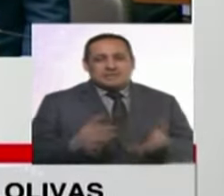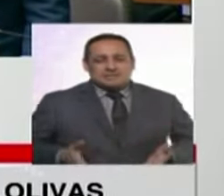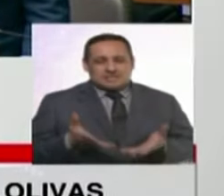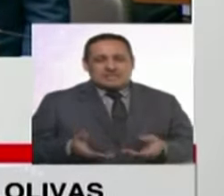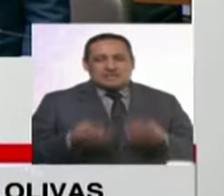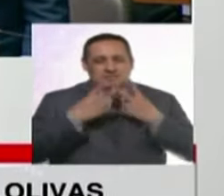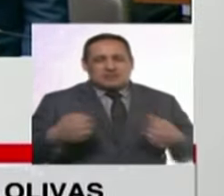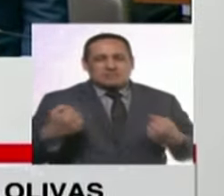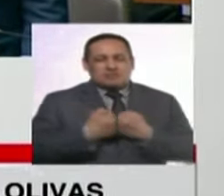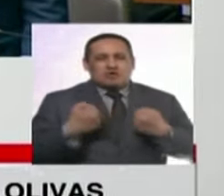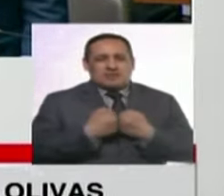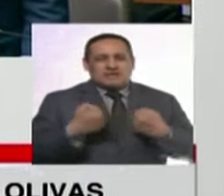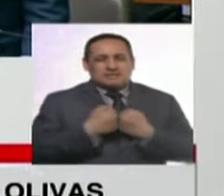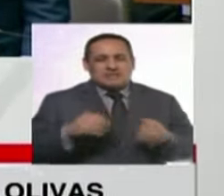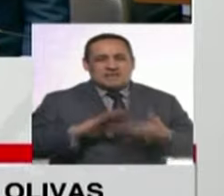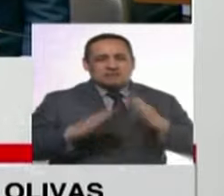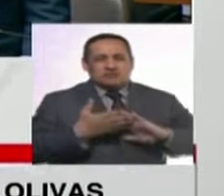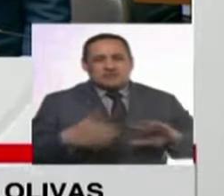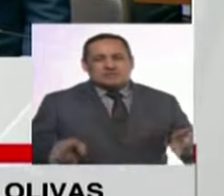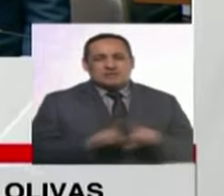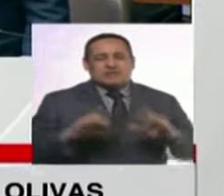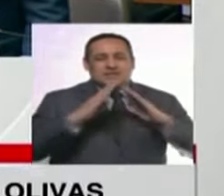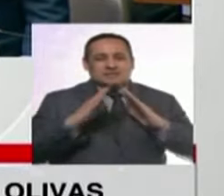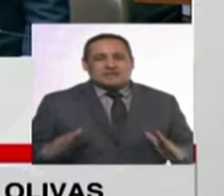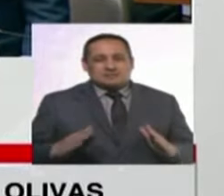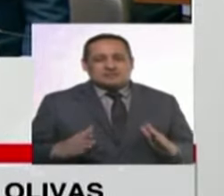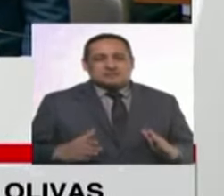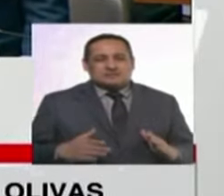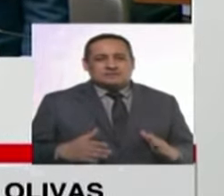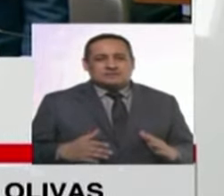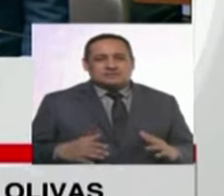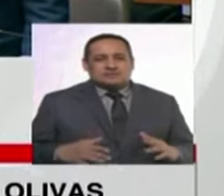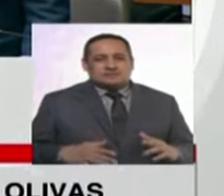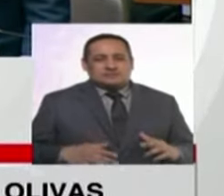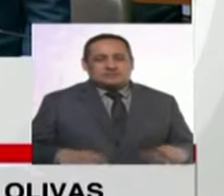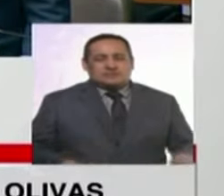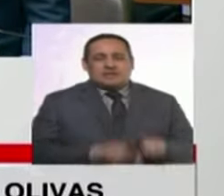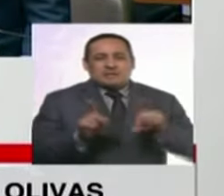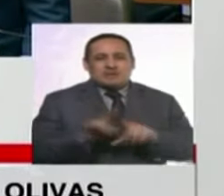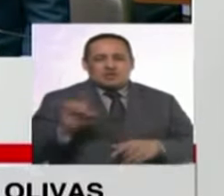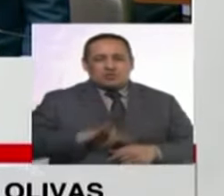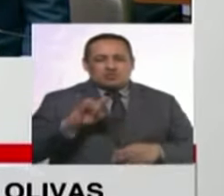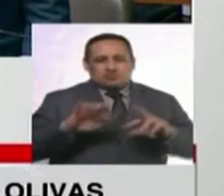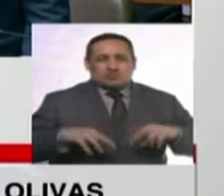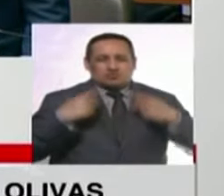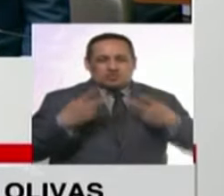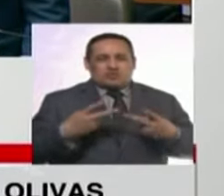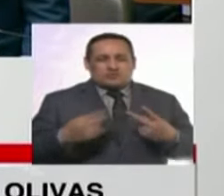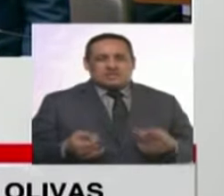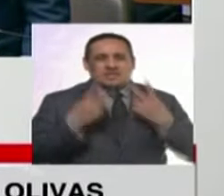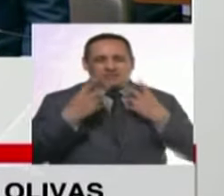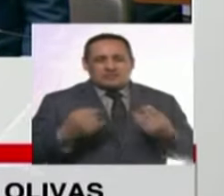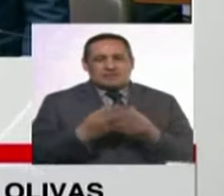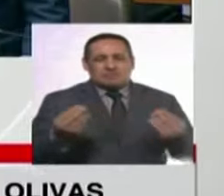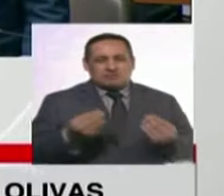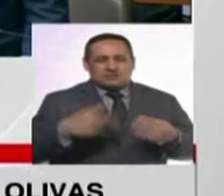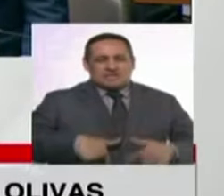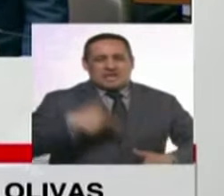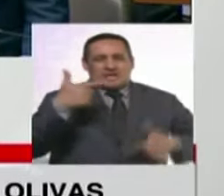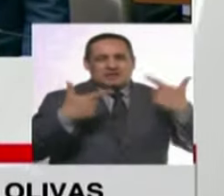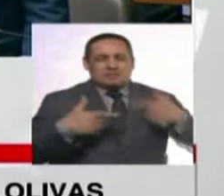genere violencia en la sociedad en los hogares el uso excesivo de armas